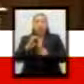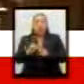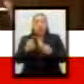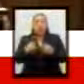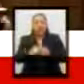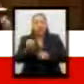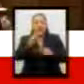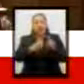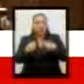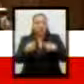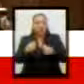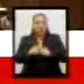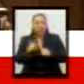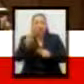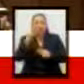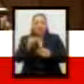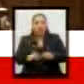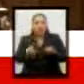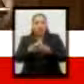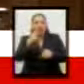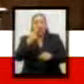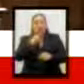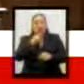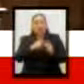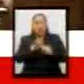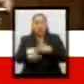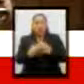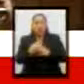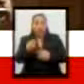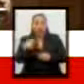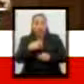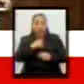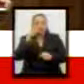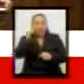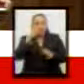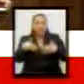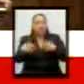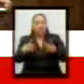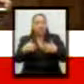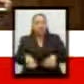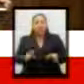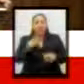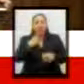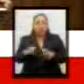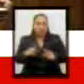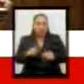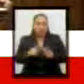facilitar el análisis del gasto desde una perspectiva de género. Todo esto pensamos que lo podemos hacer y ya lo estamos